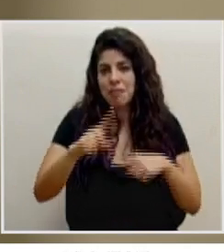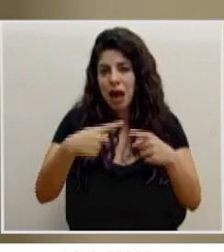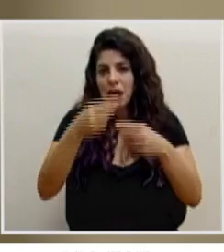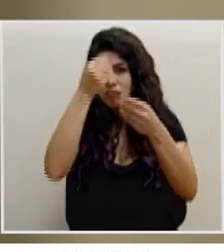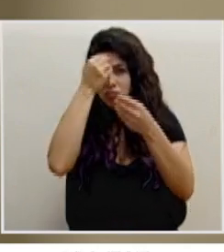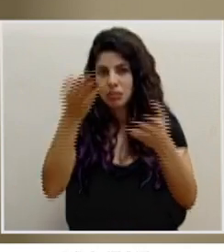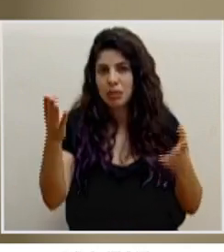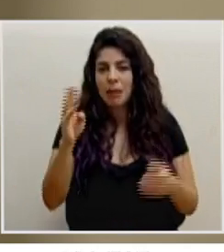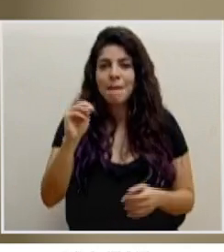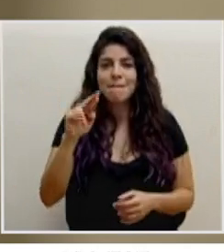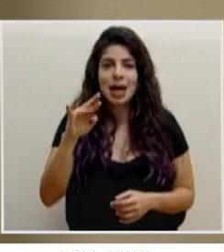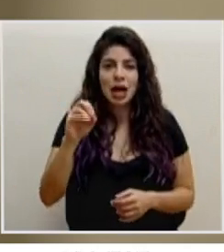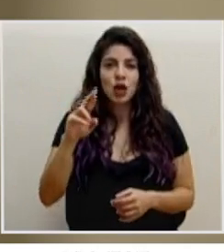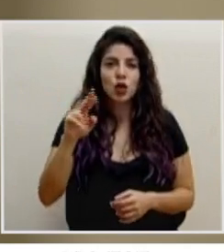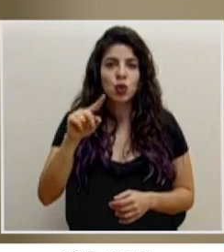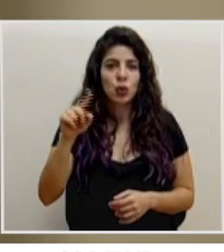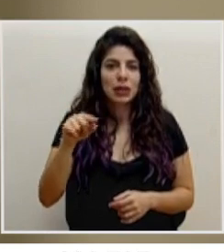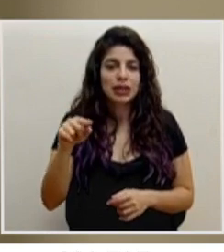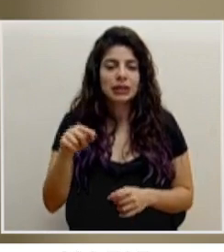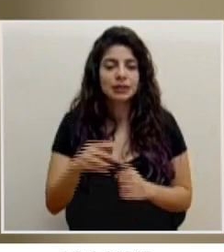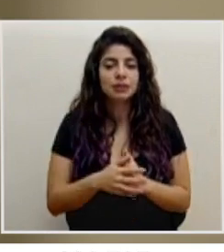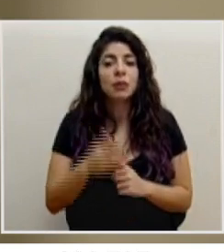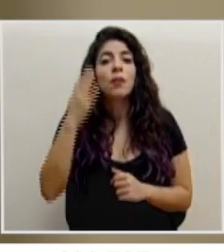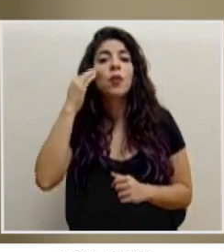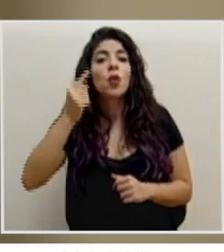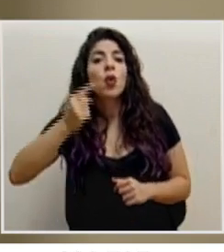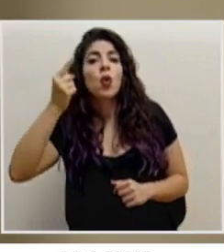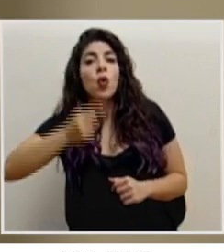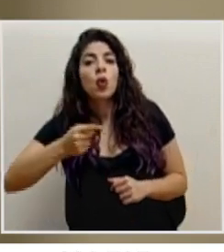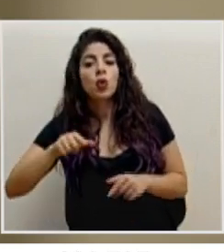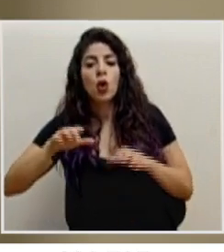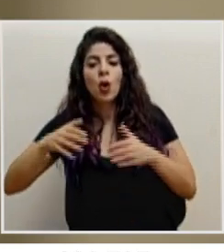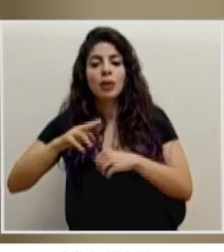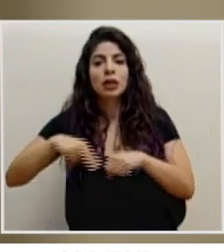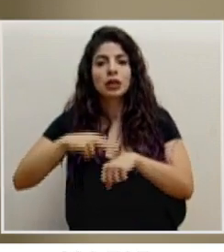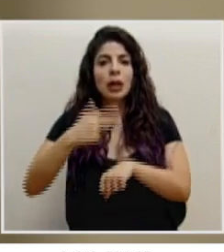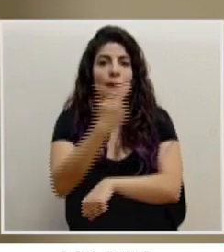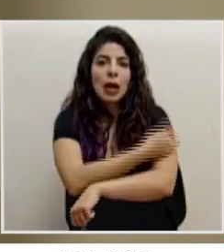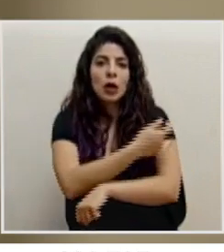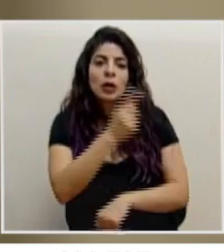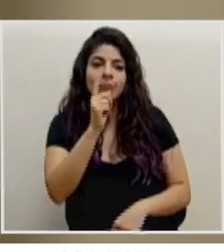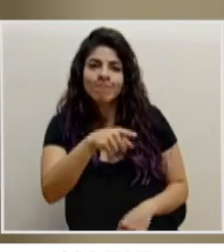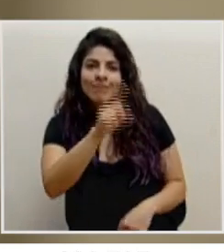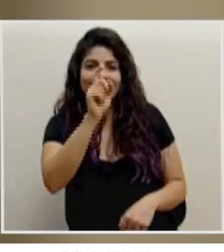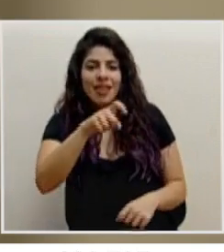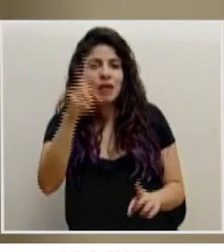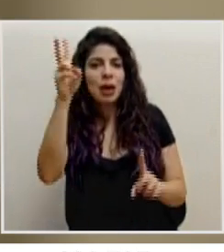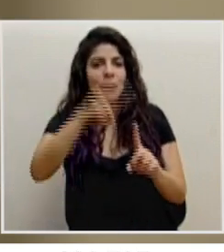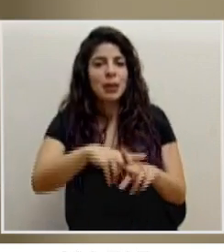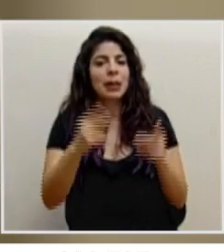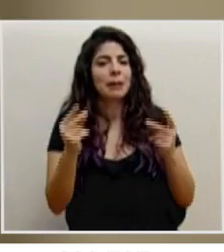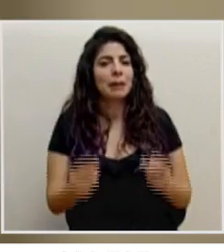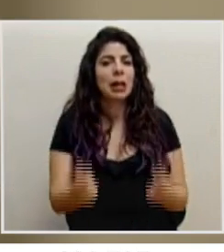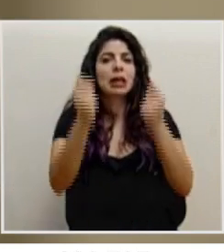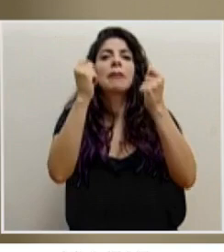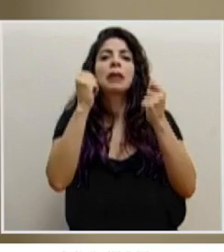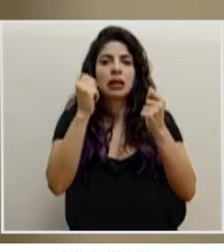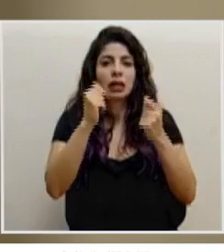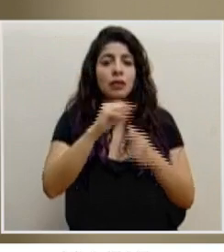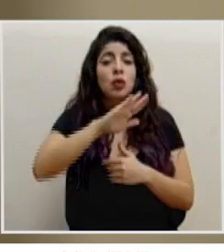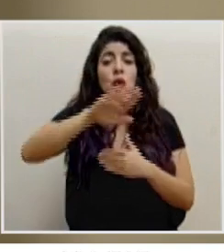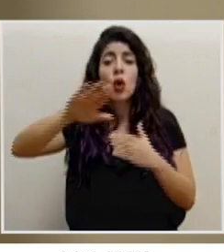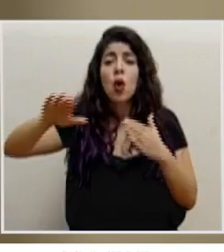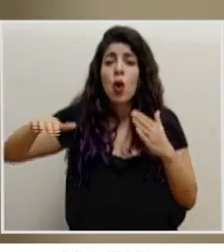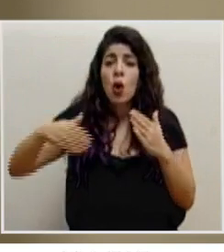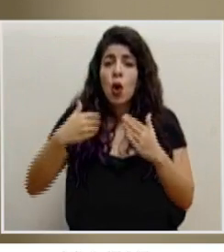el doctor Mario Ruiz, según la instrucción que se da de parte de la Comisión Nacional de Vacunas, tiene que ejercerse de forma inmediata, aplicando todos